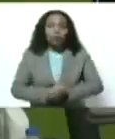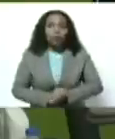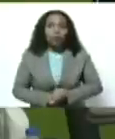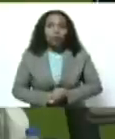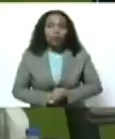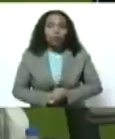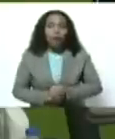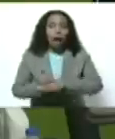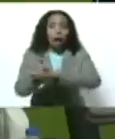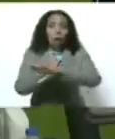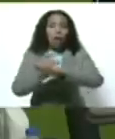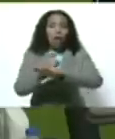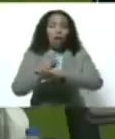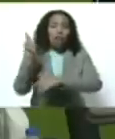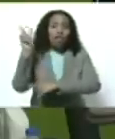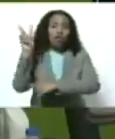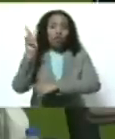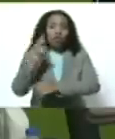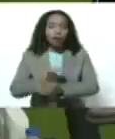Fue el gobierno venezolano